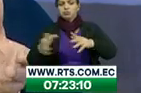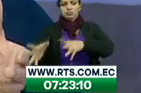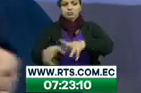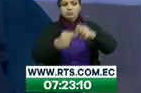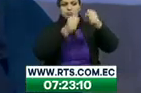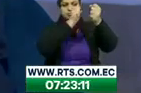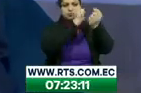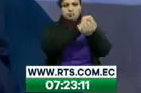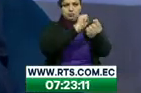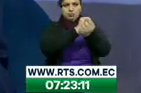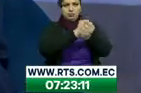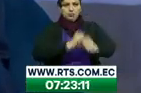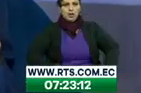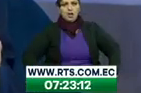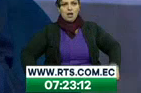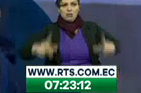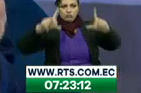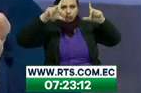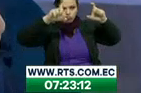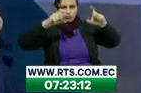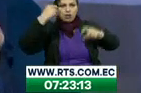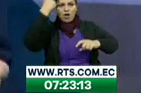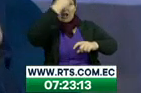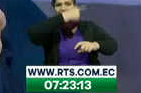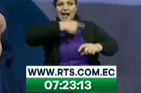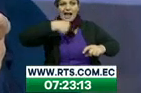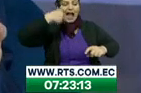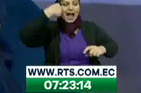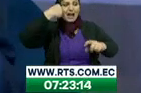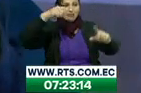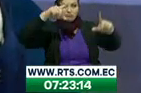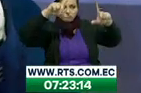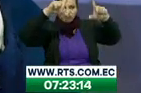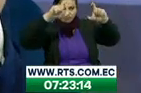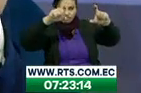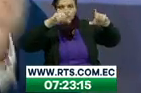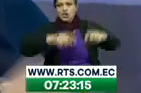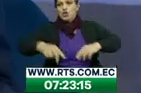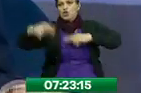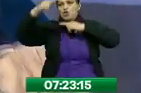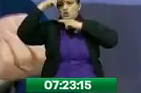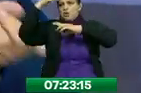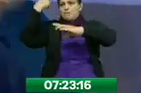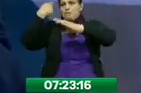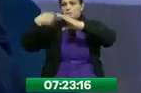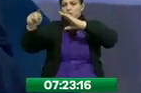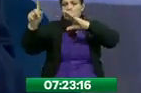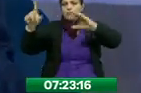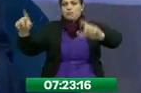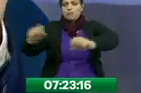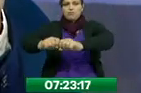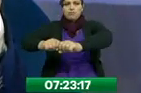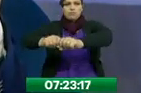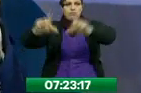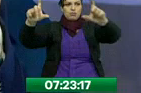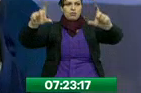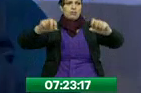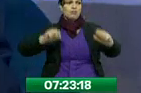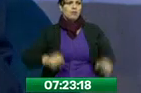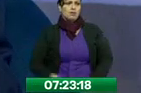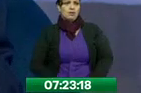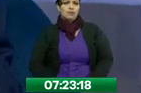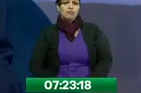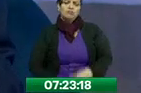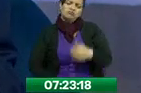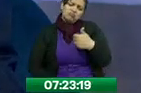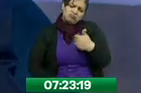me parece correcto, yo creo que es una reforma importante, pero no vamos a lograr mayor seguridad en el país solo